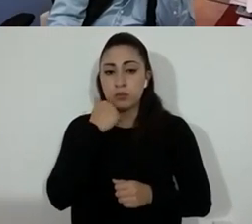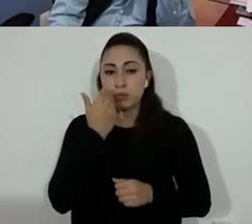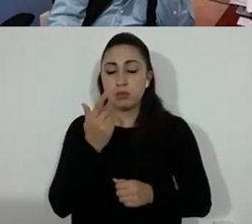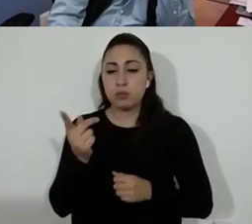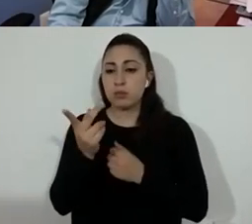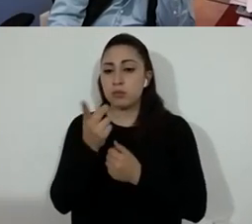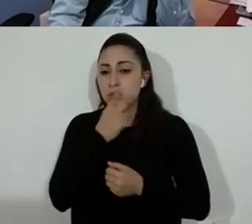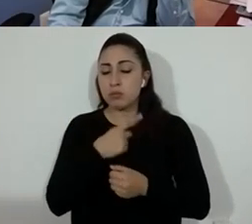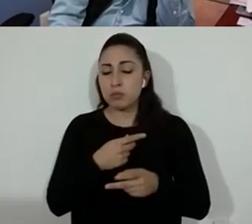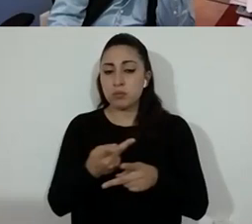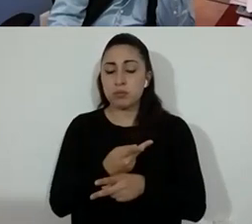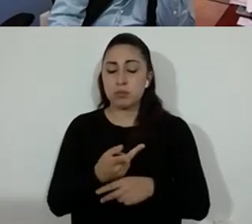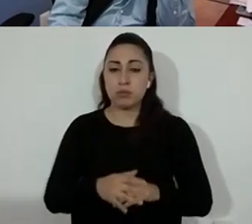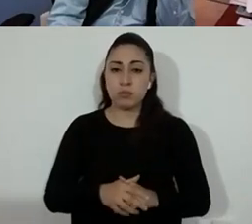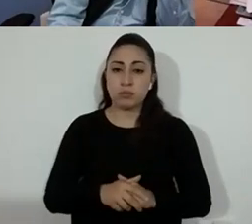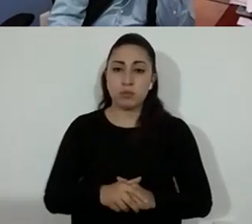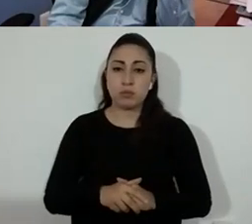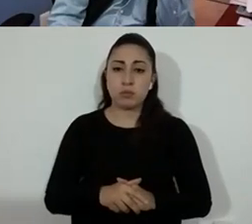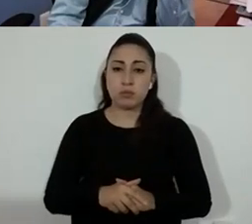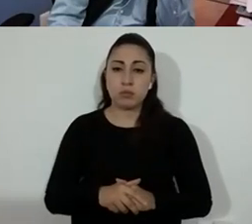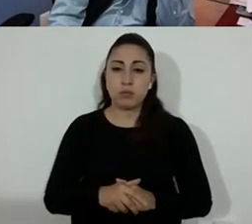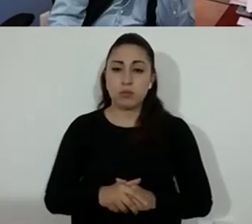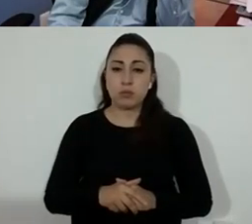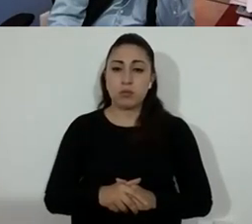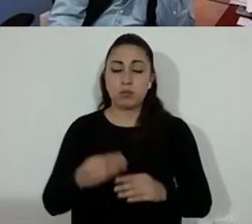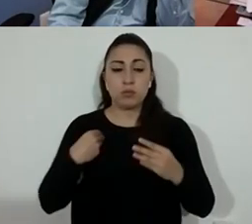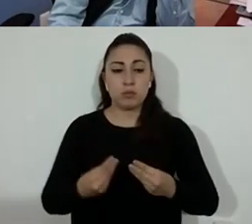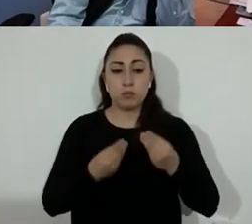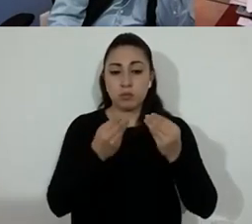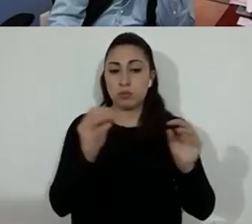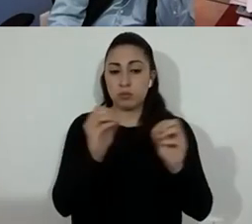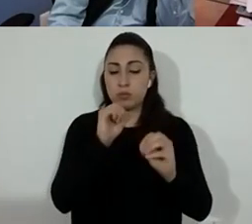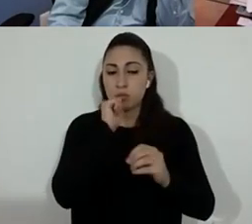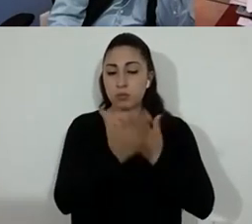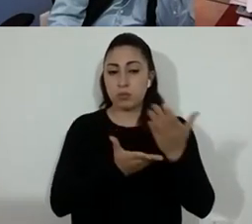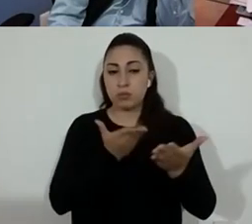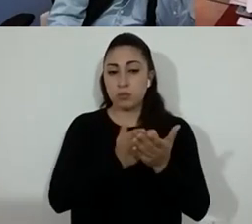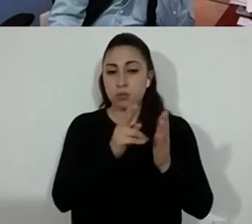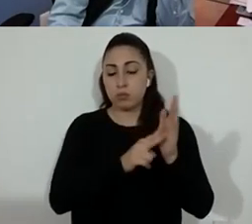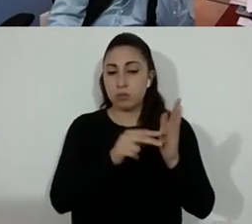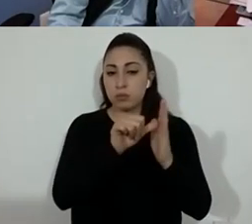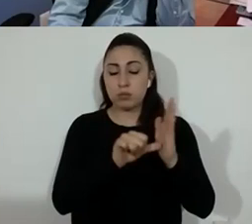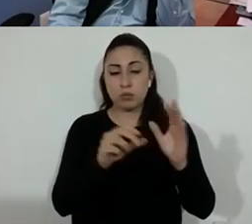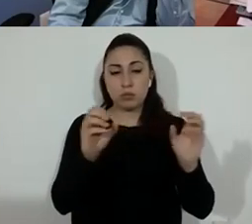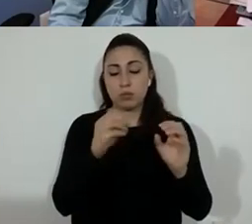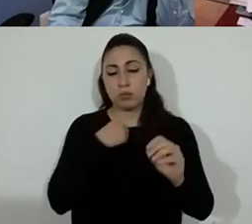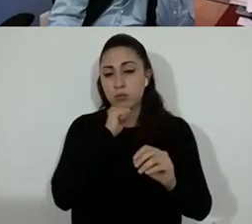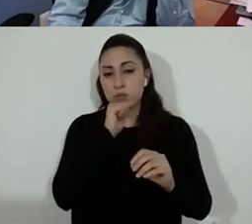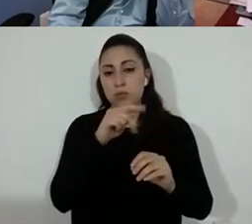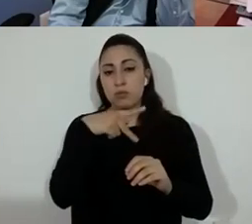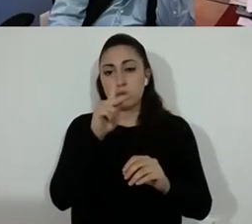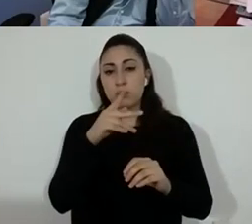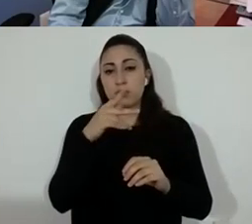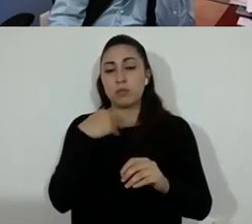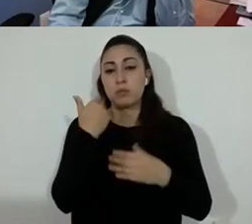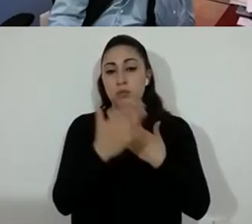Dígame. Yo no mandé ninguna reserva, pero quiero dejar claro que habré de presentar las reservas a